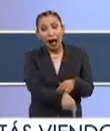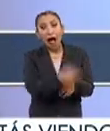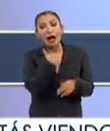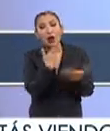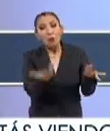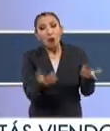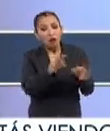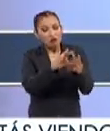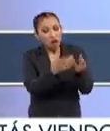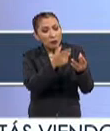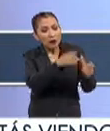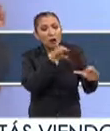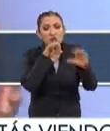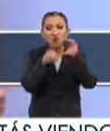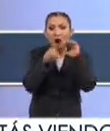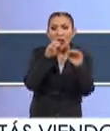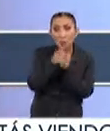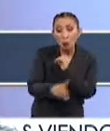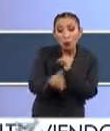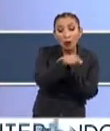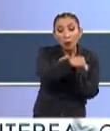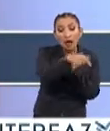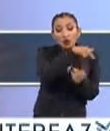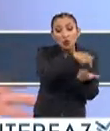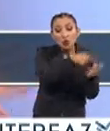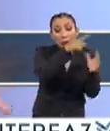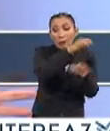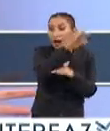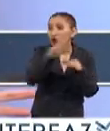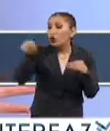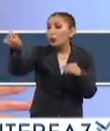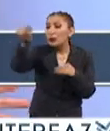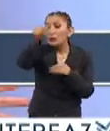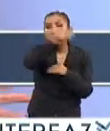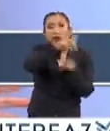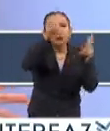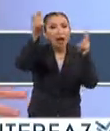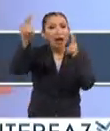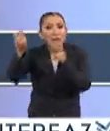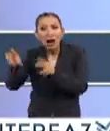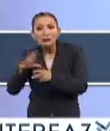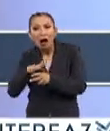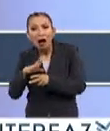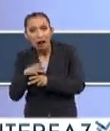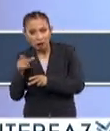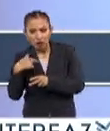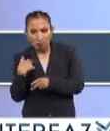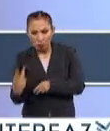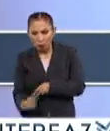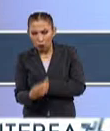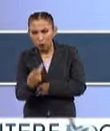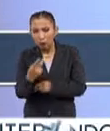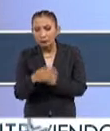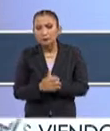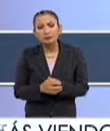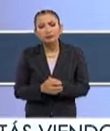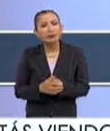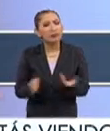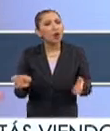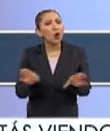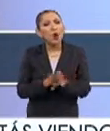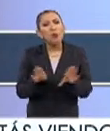medios públicos, porque existe un espacio para todo este tipo de contenidos. Y a mí me gustaría preguntarles